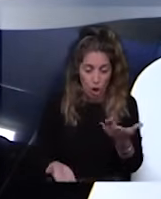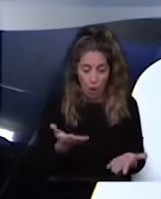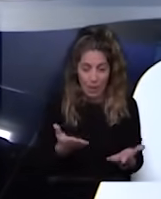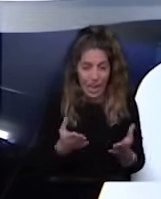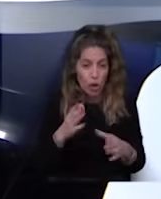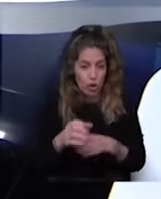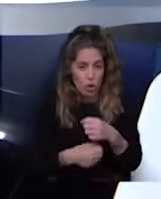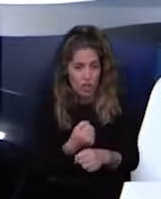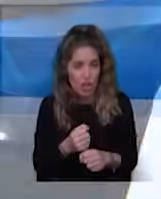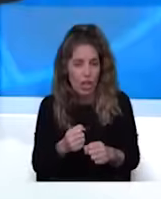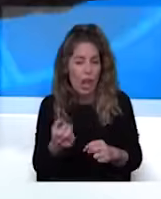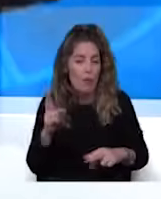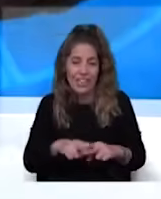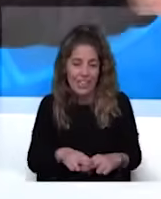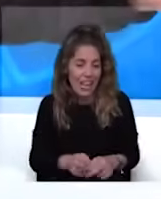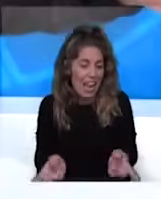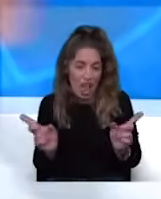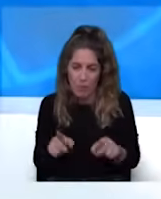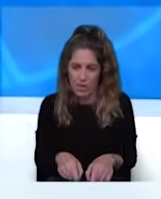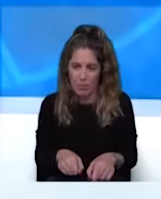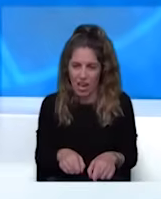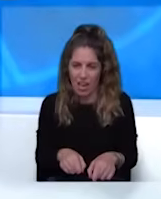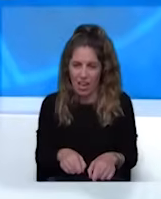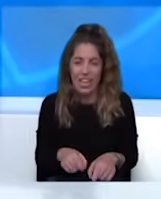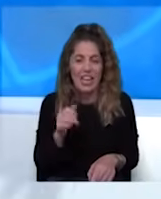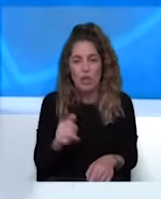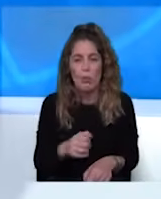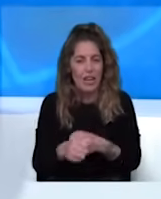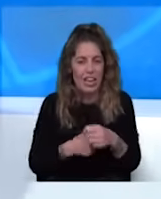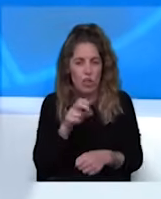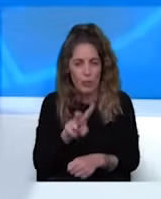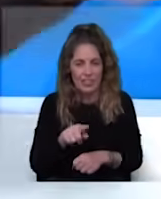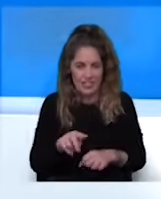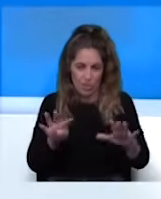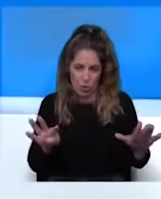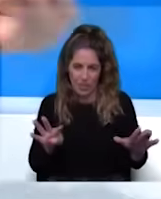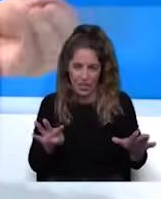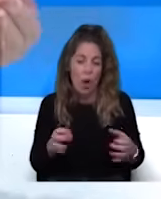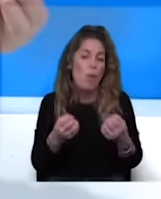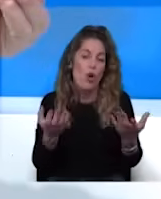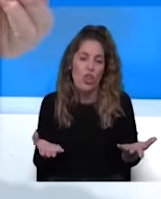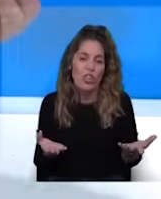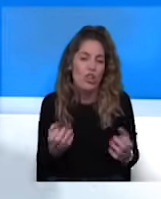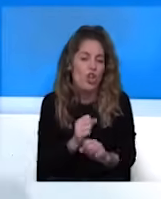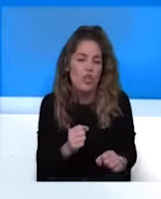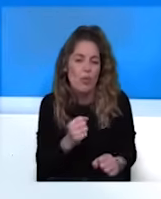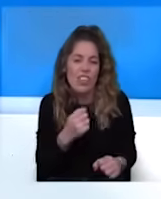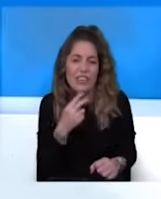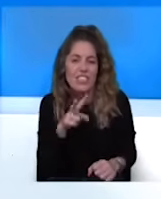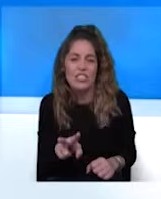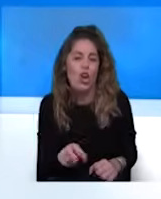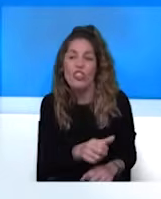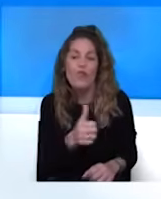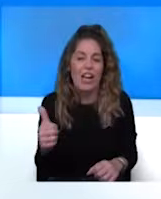todos los años la mortalidad es exactamente la misma que tuvimos en el año 2019 por lo tanto no se puede hacer una visión